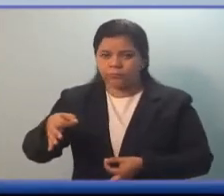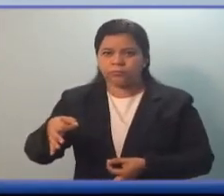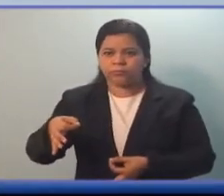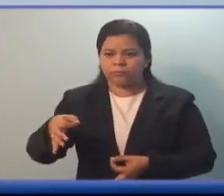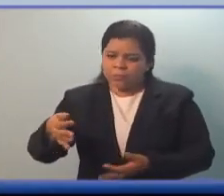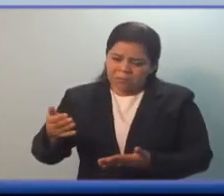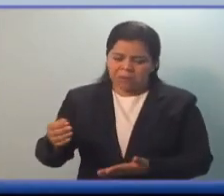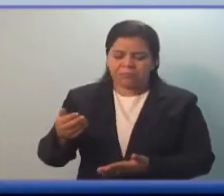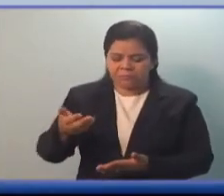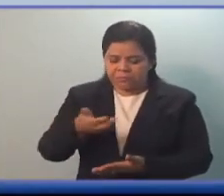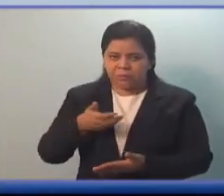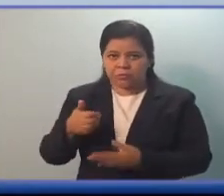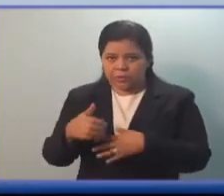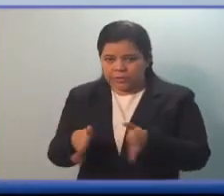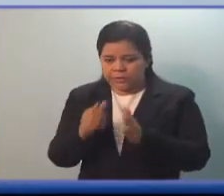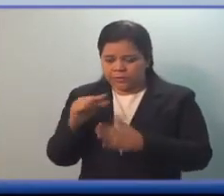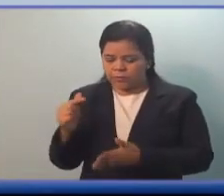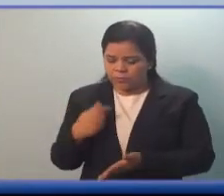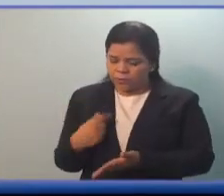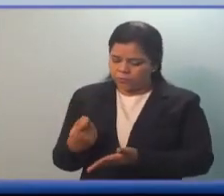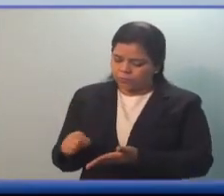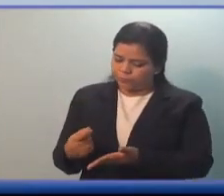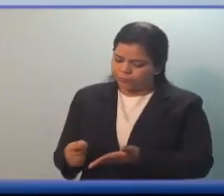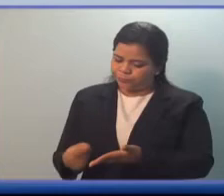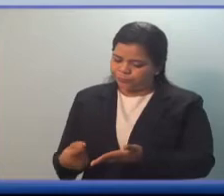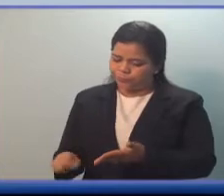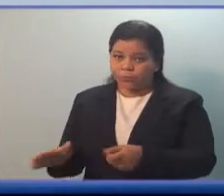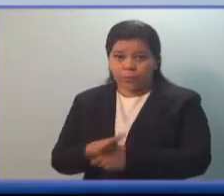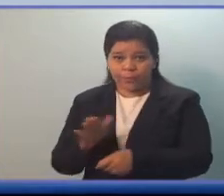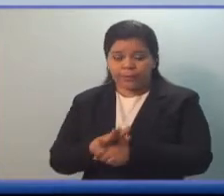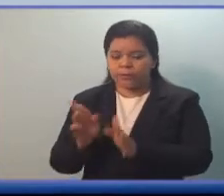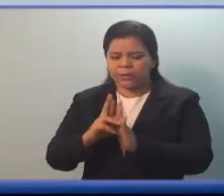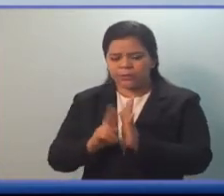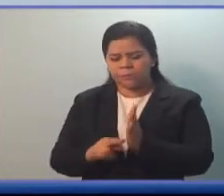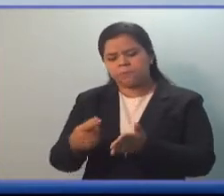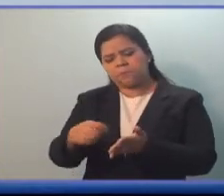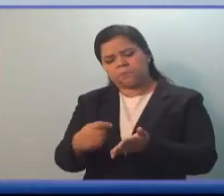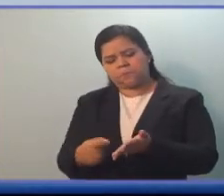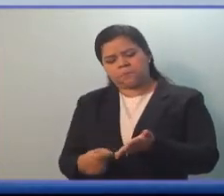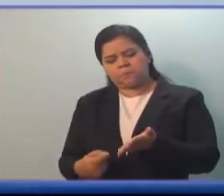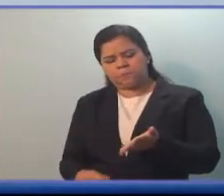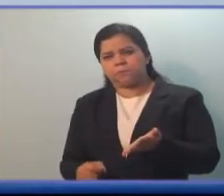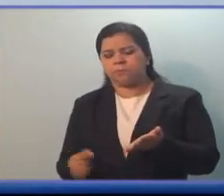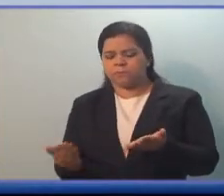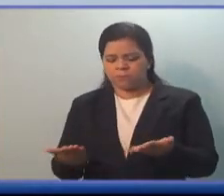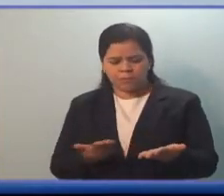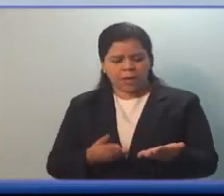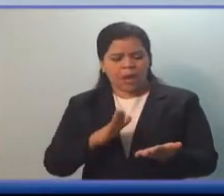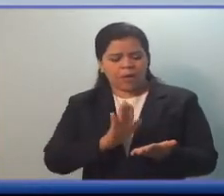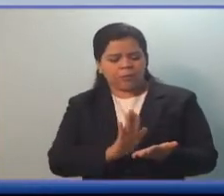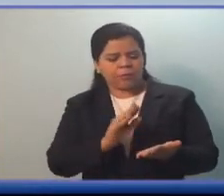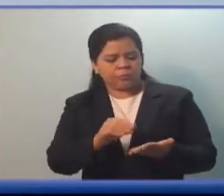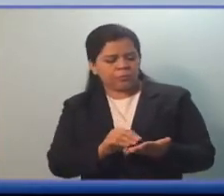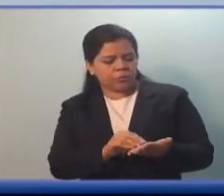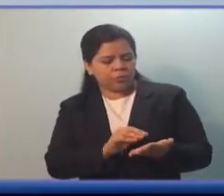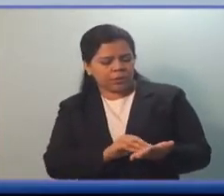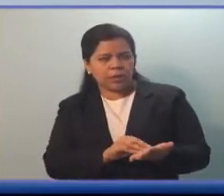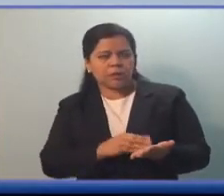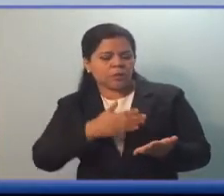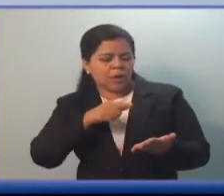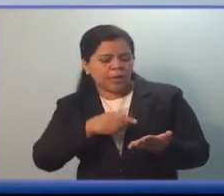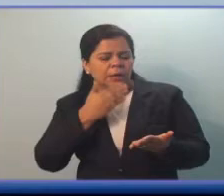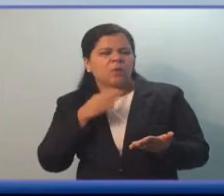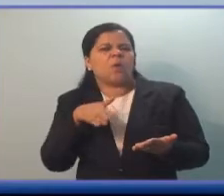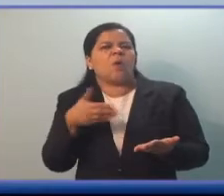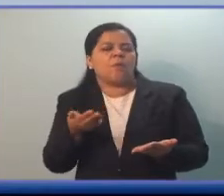por supuesto, que llene los requisitos formales de admisión, pero también el contenido o los hechos que en sí,